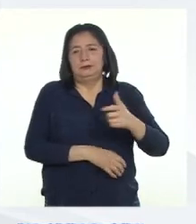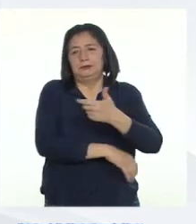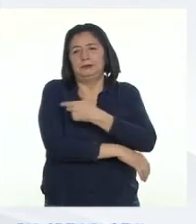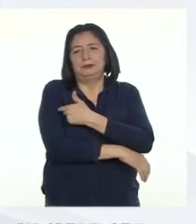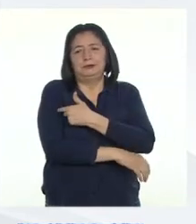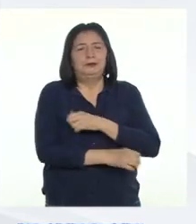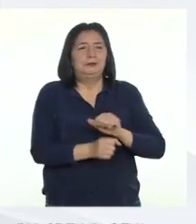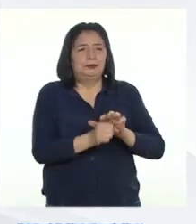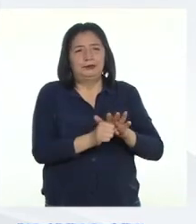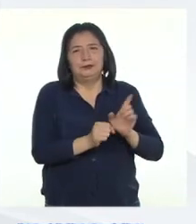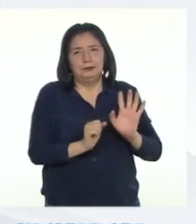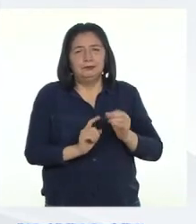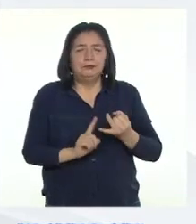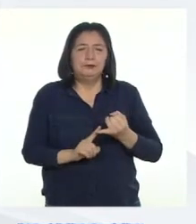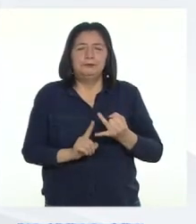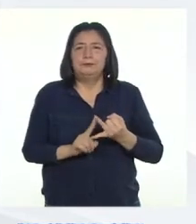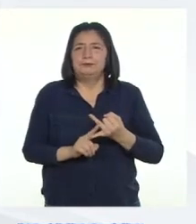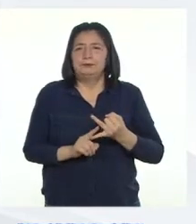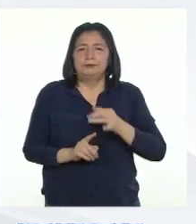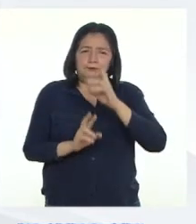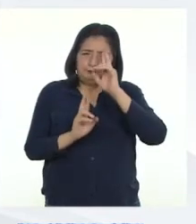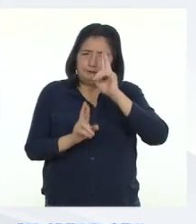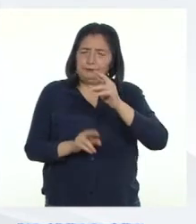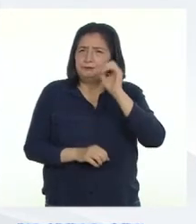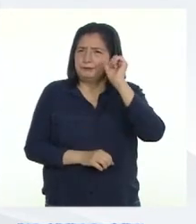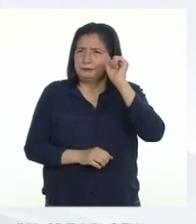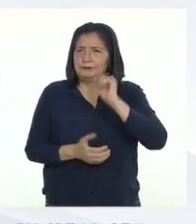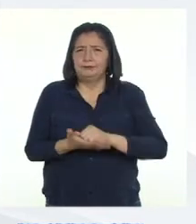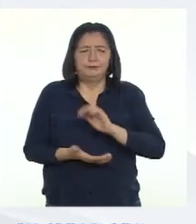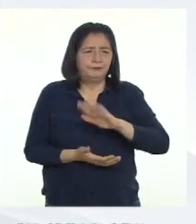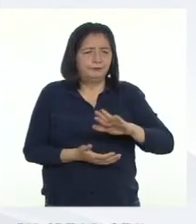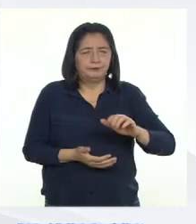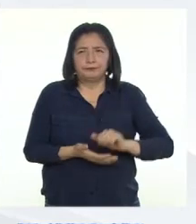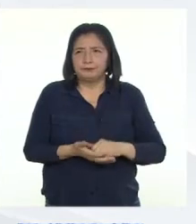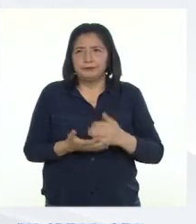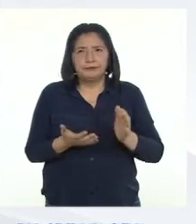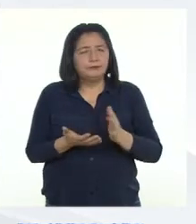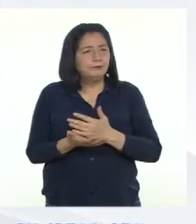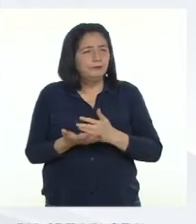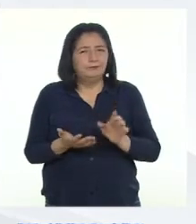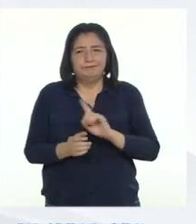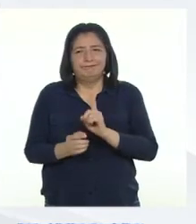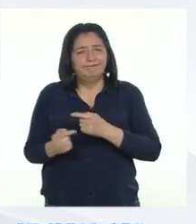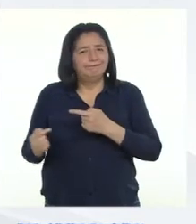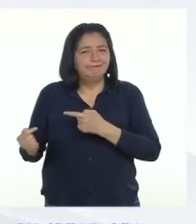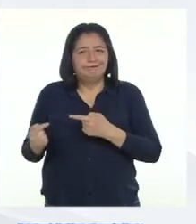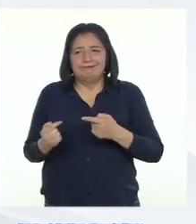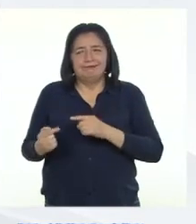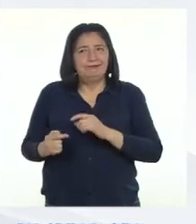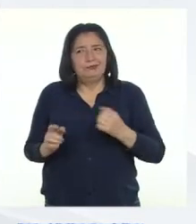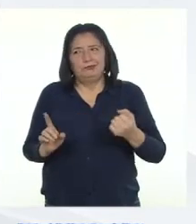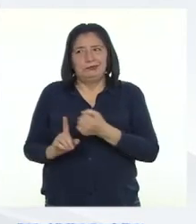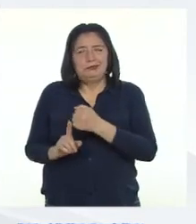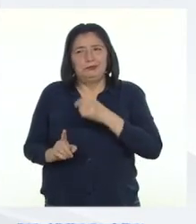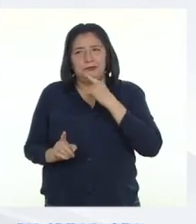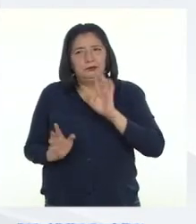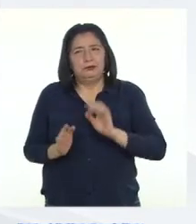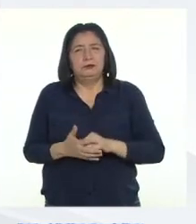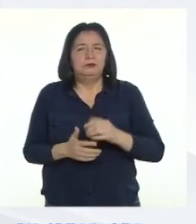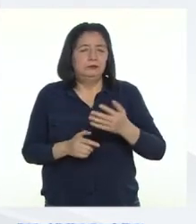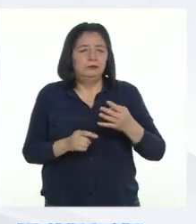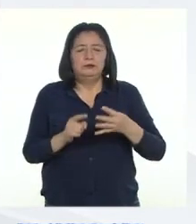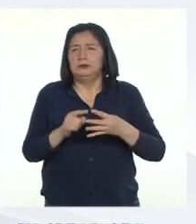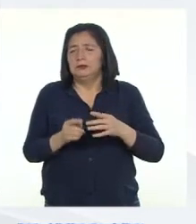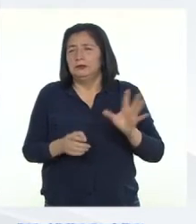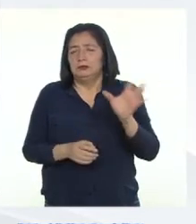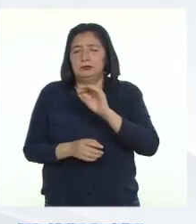COVID, también que se respeten los derechos para los niños, que ya no haya más violencia contra la mujer y que todos los